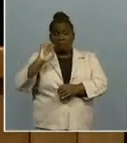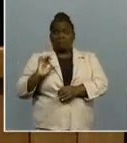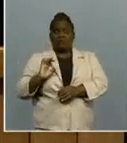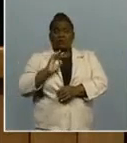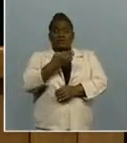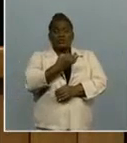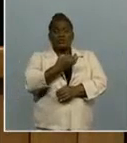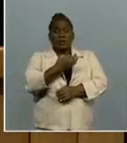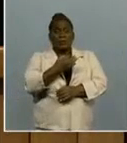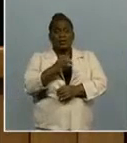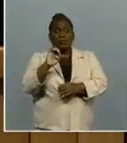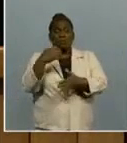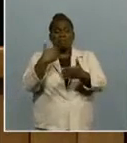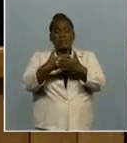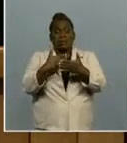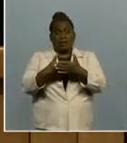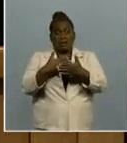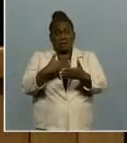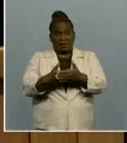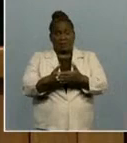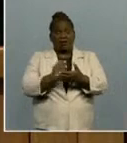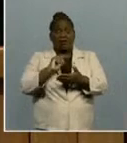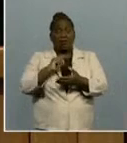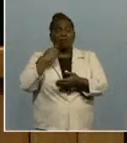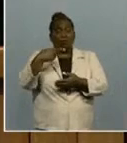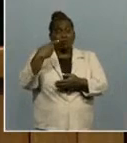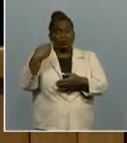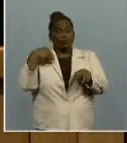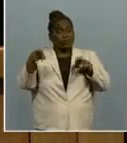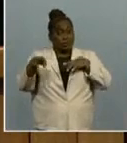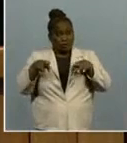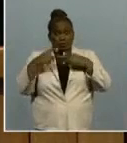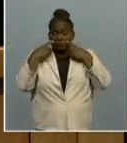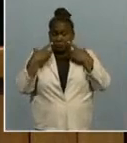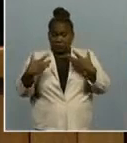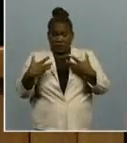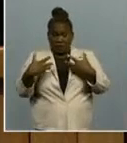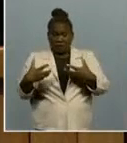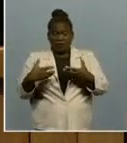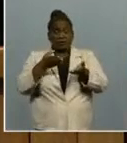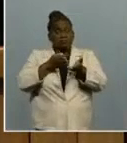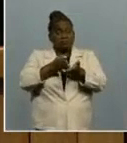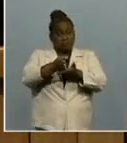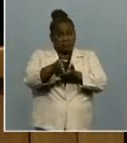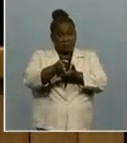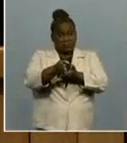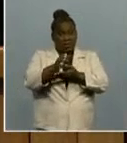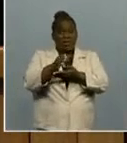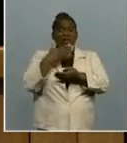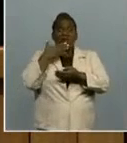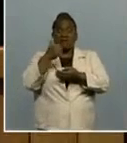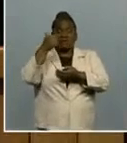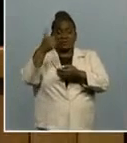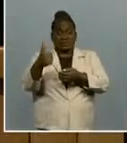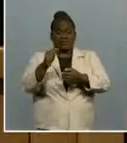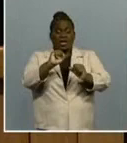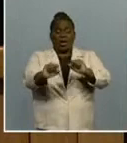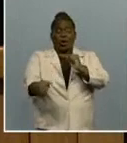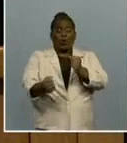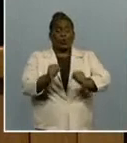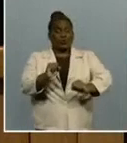empresarial con valiosos conceptos de la administración la sostenibilidad la eficiencia del control